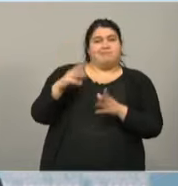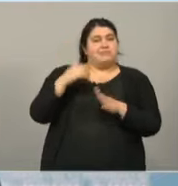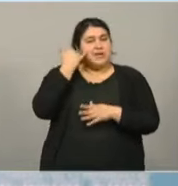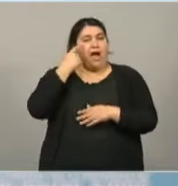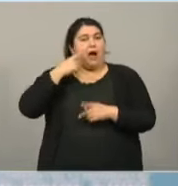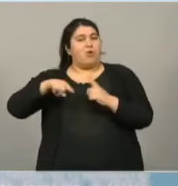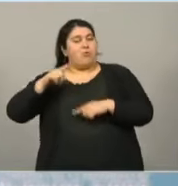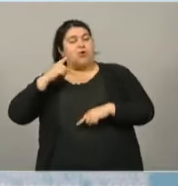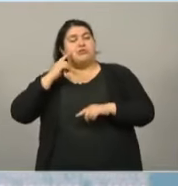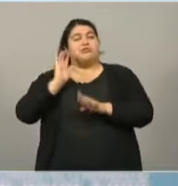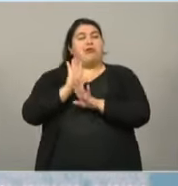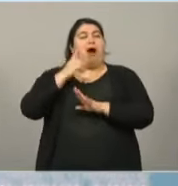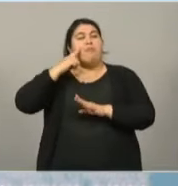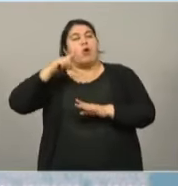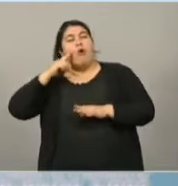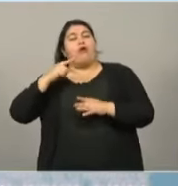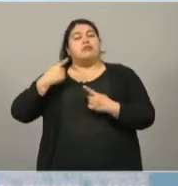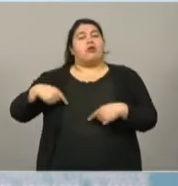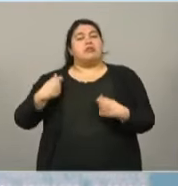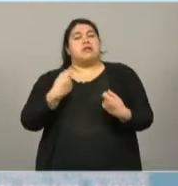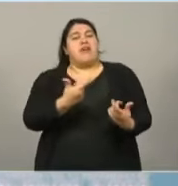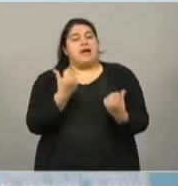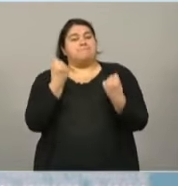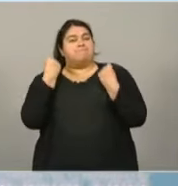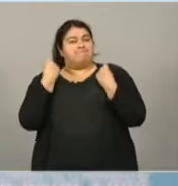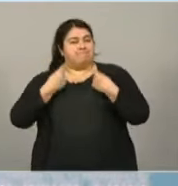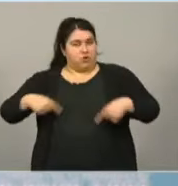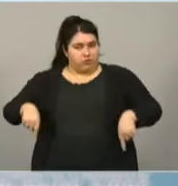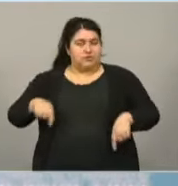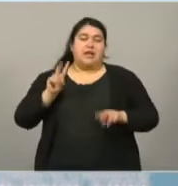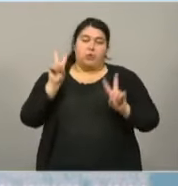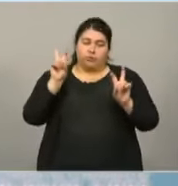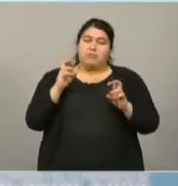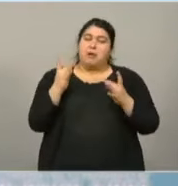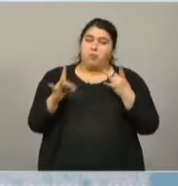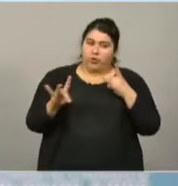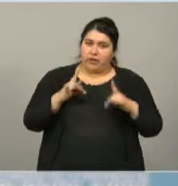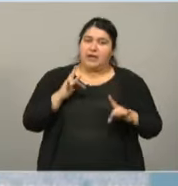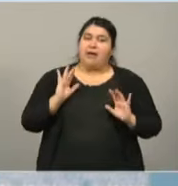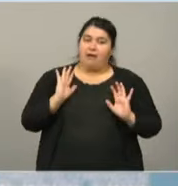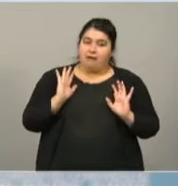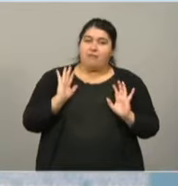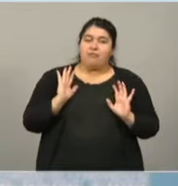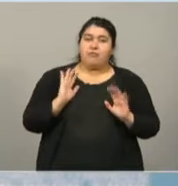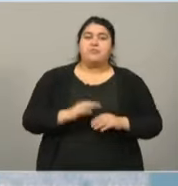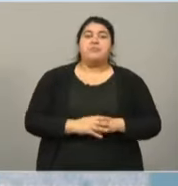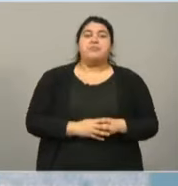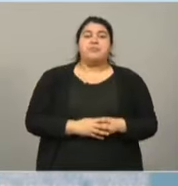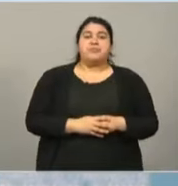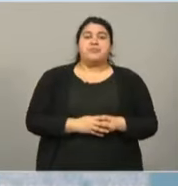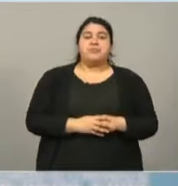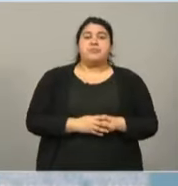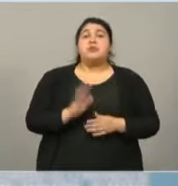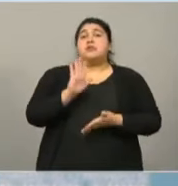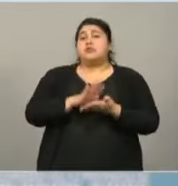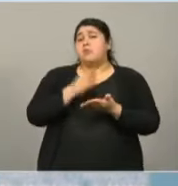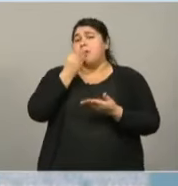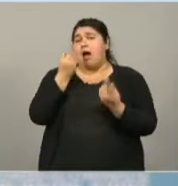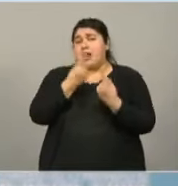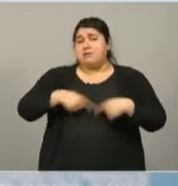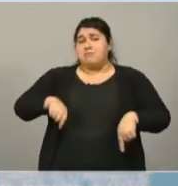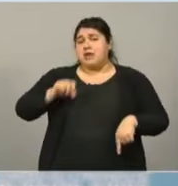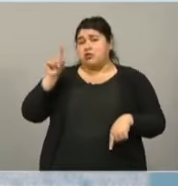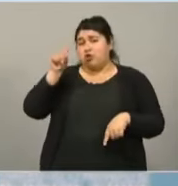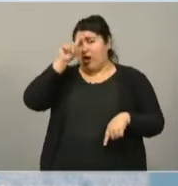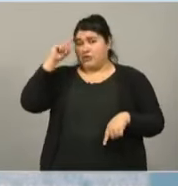lamentablemente no dolorosamente porque es un tema muy sensible respecto a la a los alimentos que tiene el